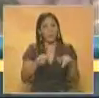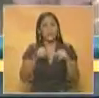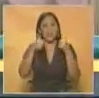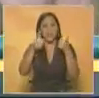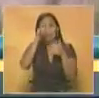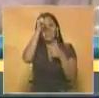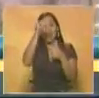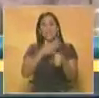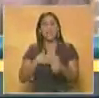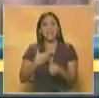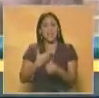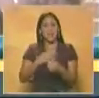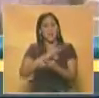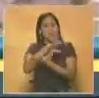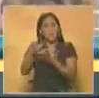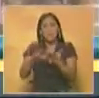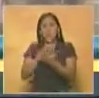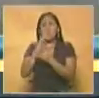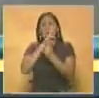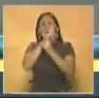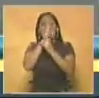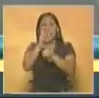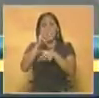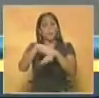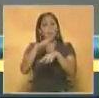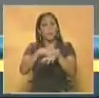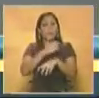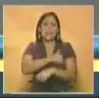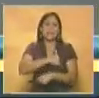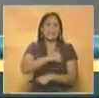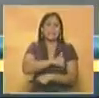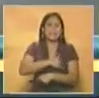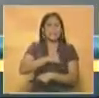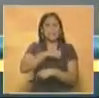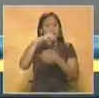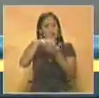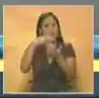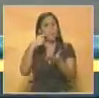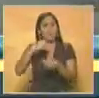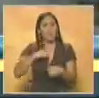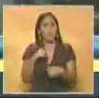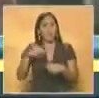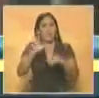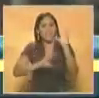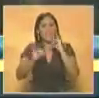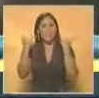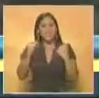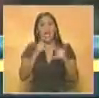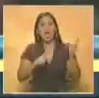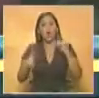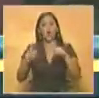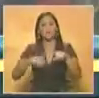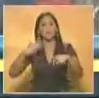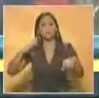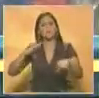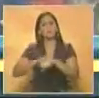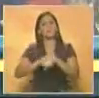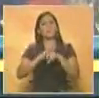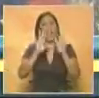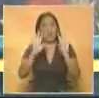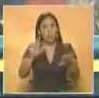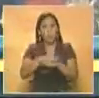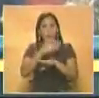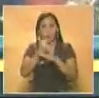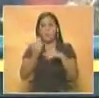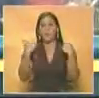ofrecer respuesta a los homicidios múltiples que conmueven a ese estado. Dijo que la policía científica ya tiene órdenes para aprehender a 9